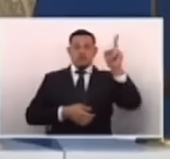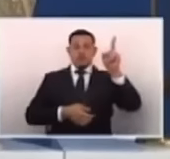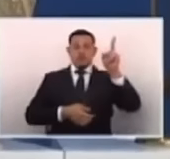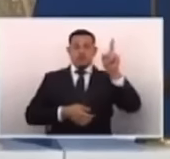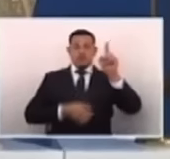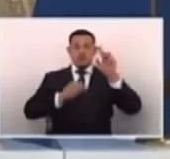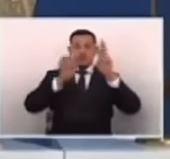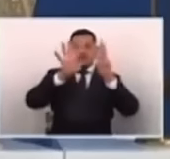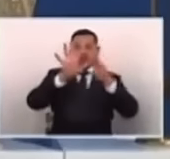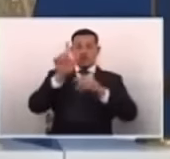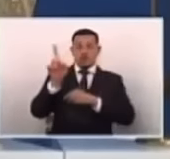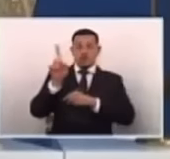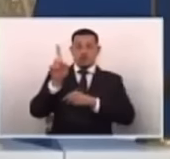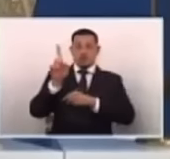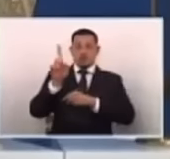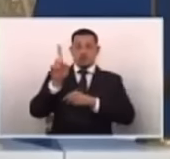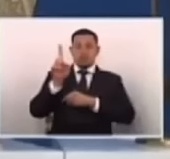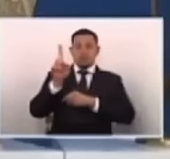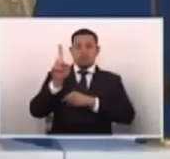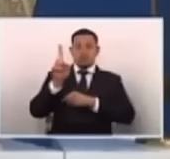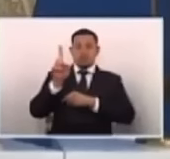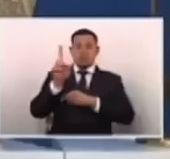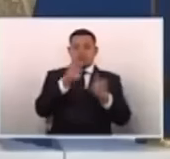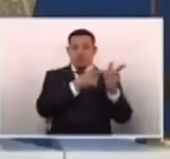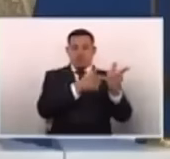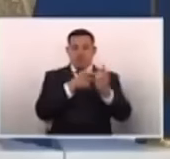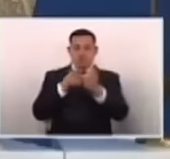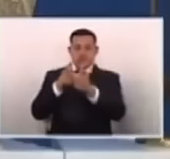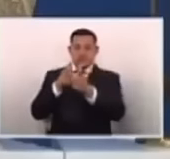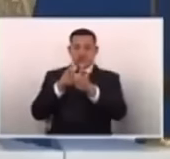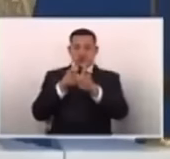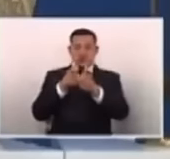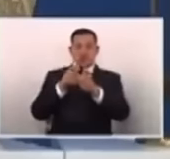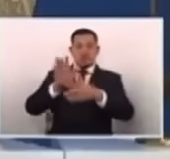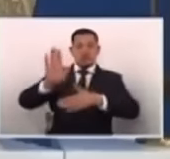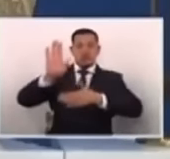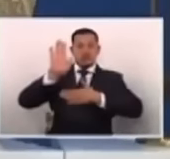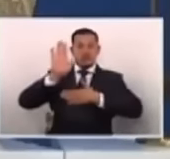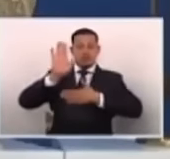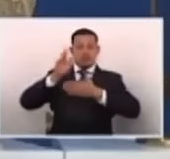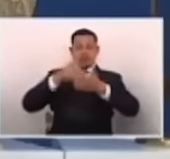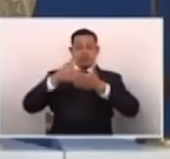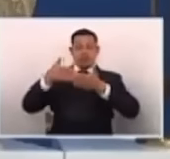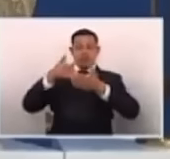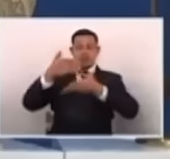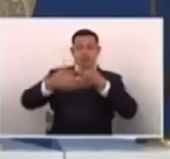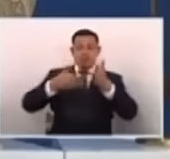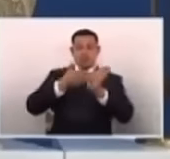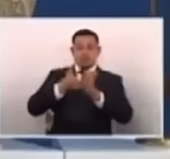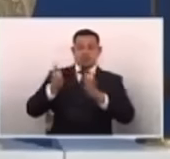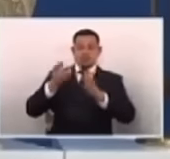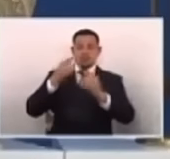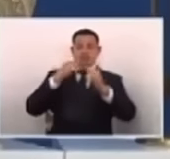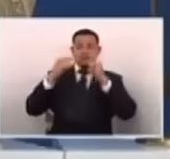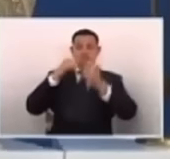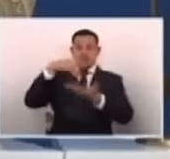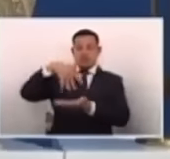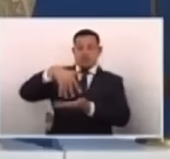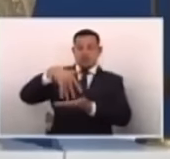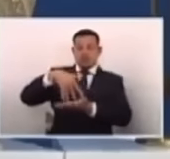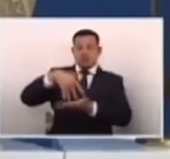del 81, en plena guerra civil, promete iniciar un proceso de